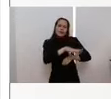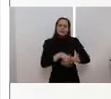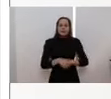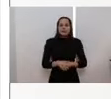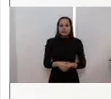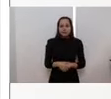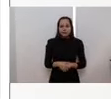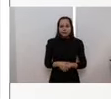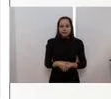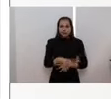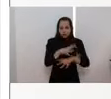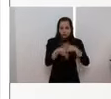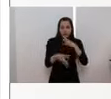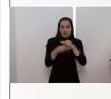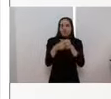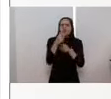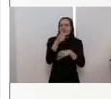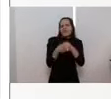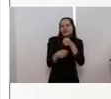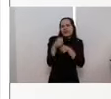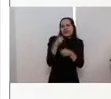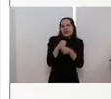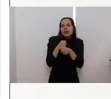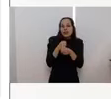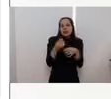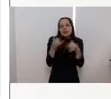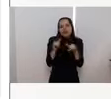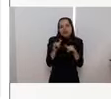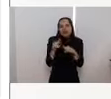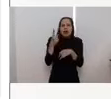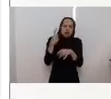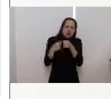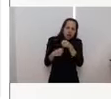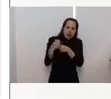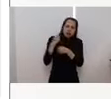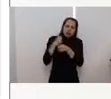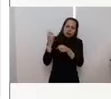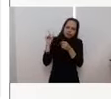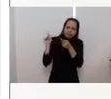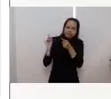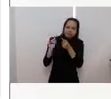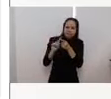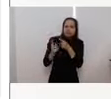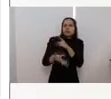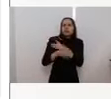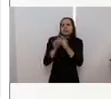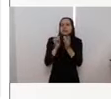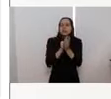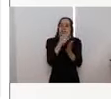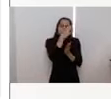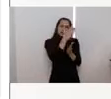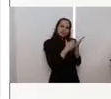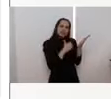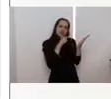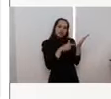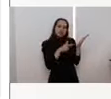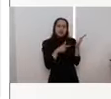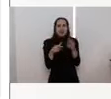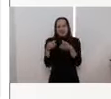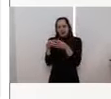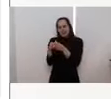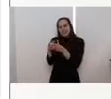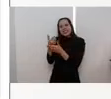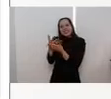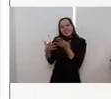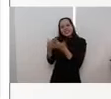también el año pasado y como se ha hecho desde varios años mantenemos la certificación de nuestro banco de sangre como un